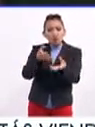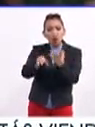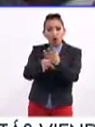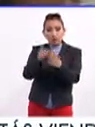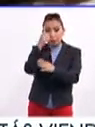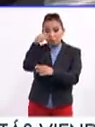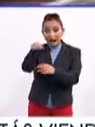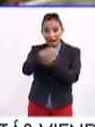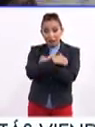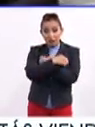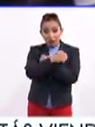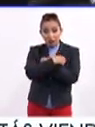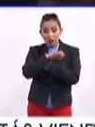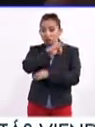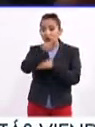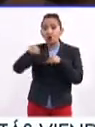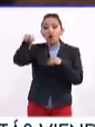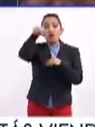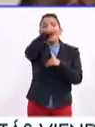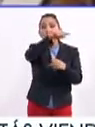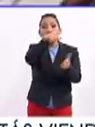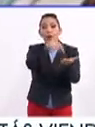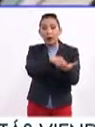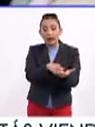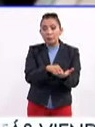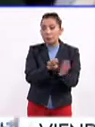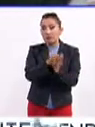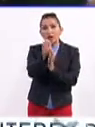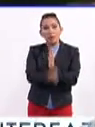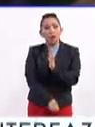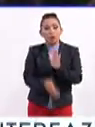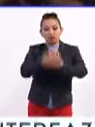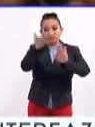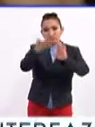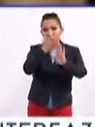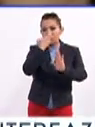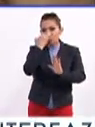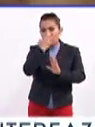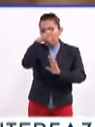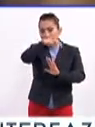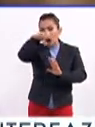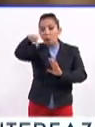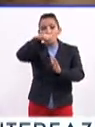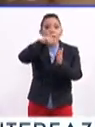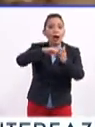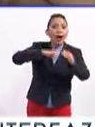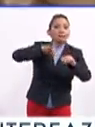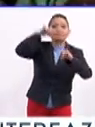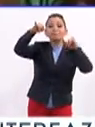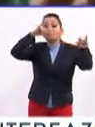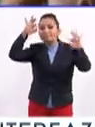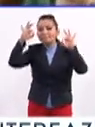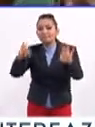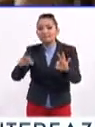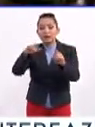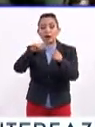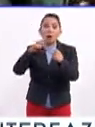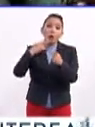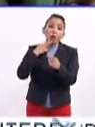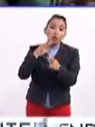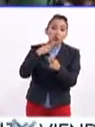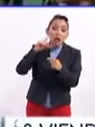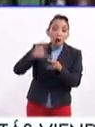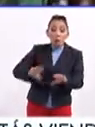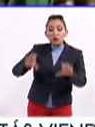necesarias para que la educación llegue a todas partes, como puede ser la construcción de escuelas con una ubicación geográfica razonable o el uso de